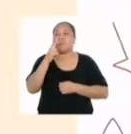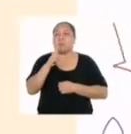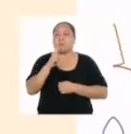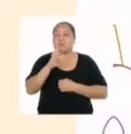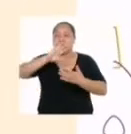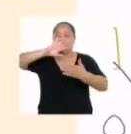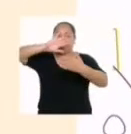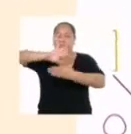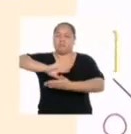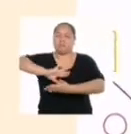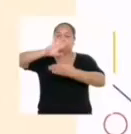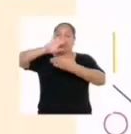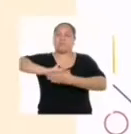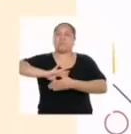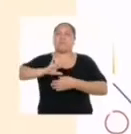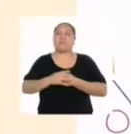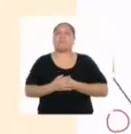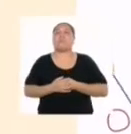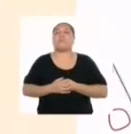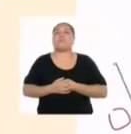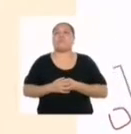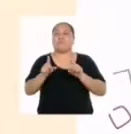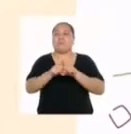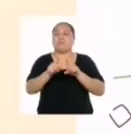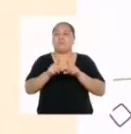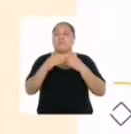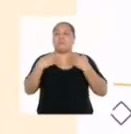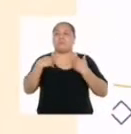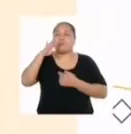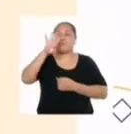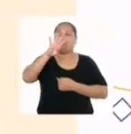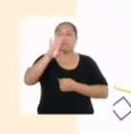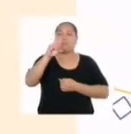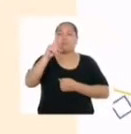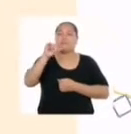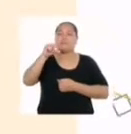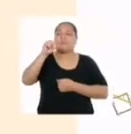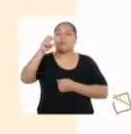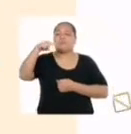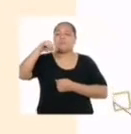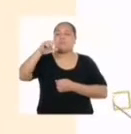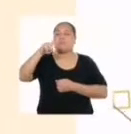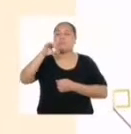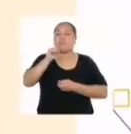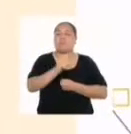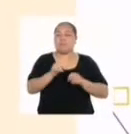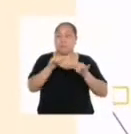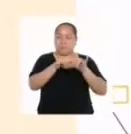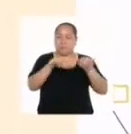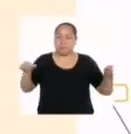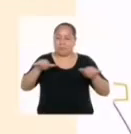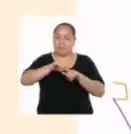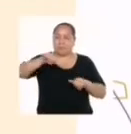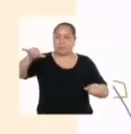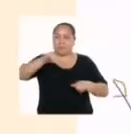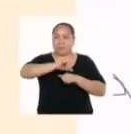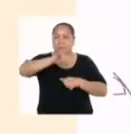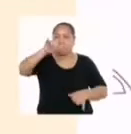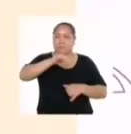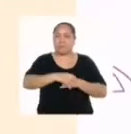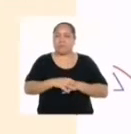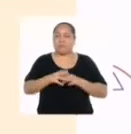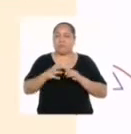2 en forma de un trapecio. También tiene 4 diagonales y la longitud es la distancia entre sus